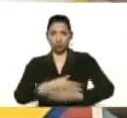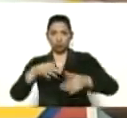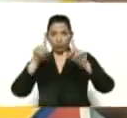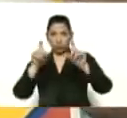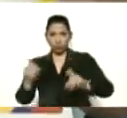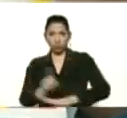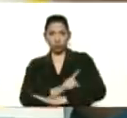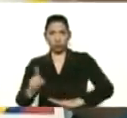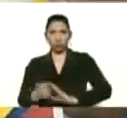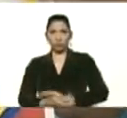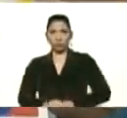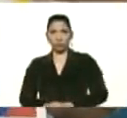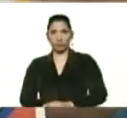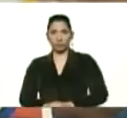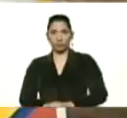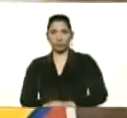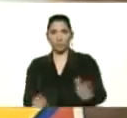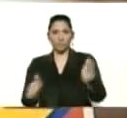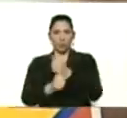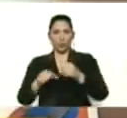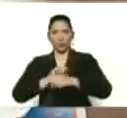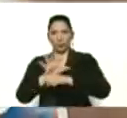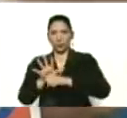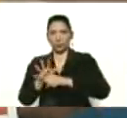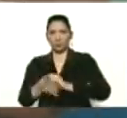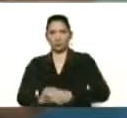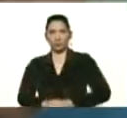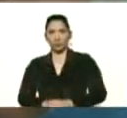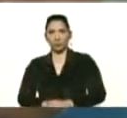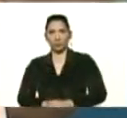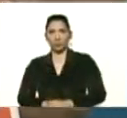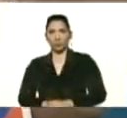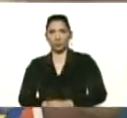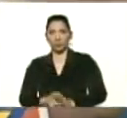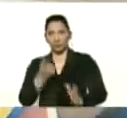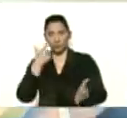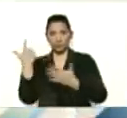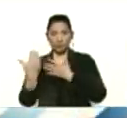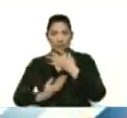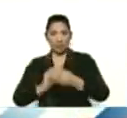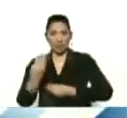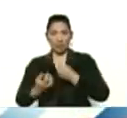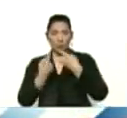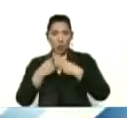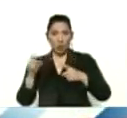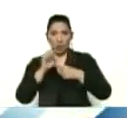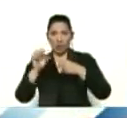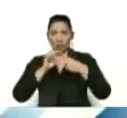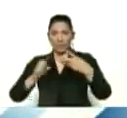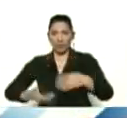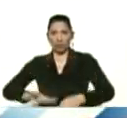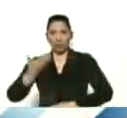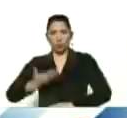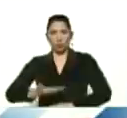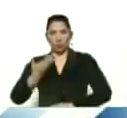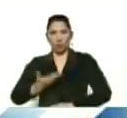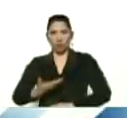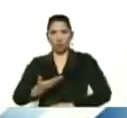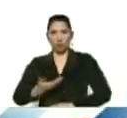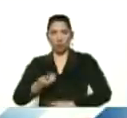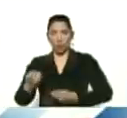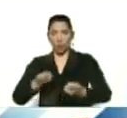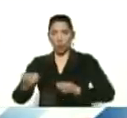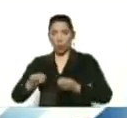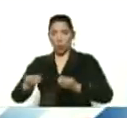394.125 pruebas para diagnóstico de COVID-19. Y esto ha sido otro elemento clave en el